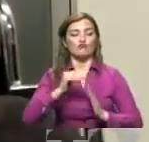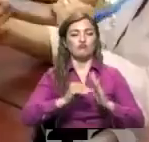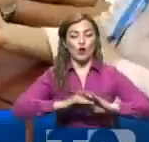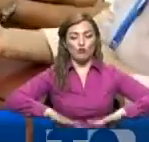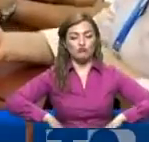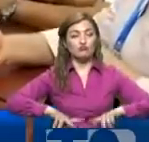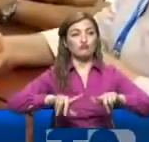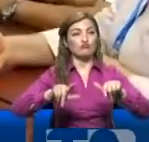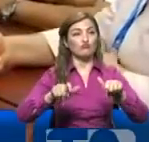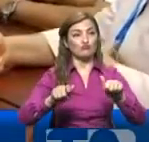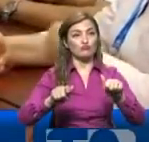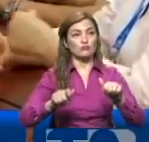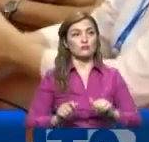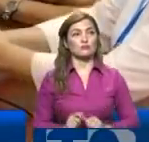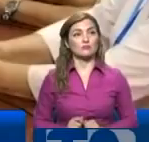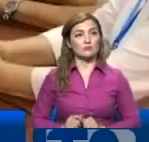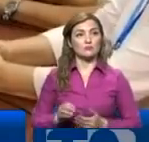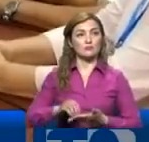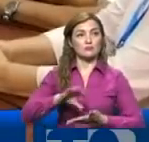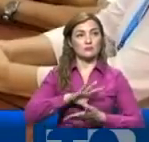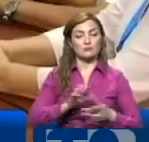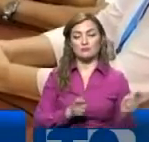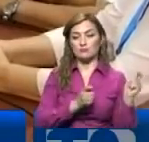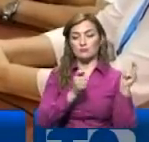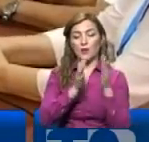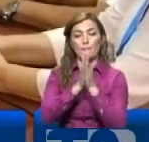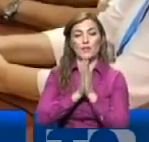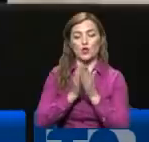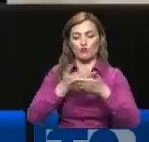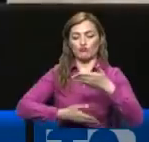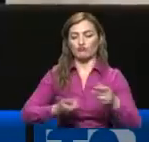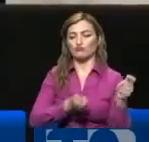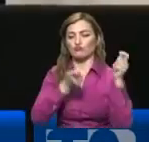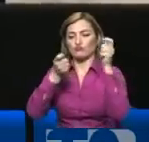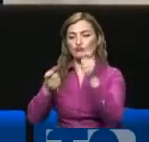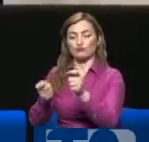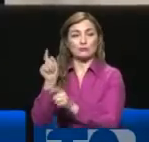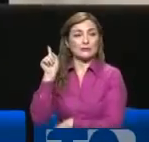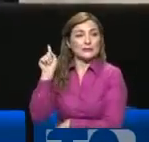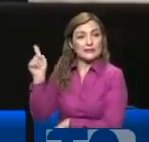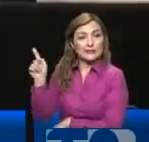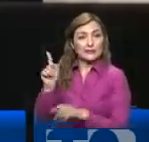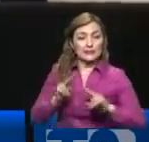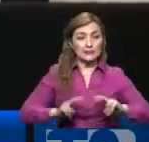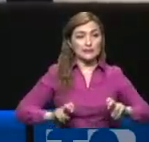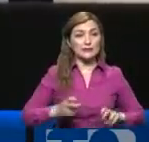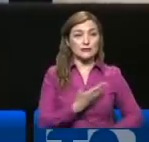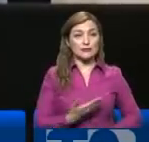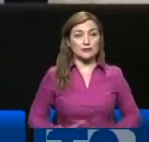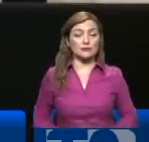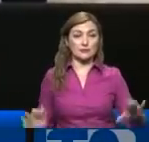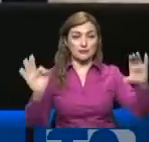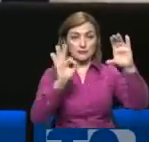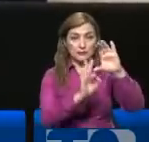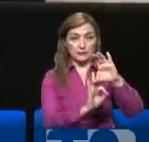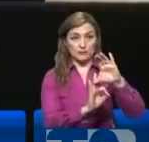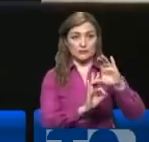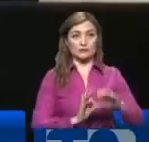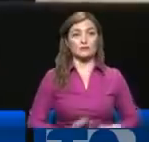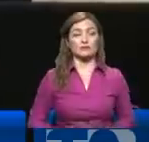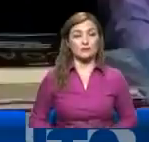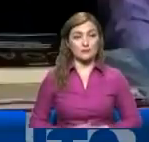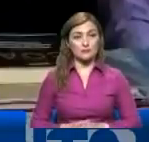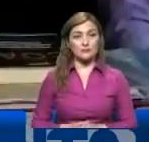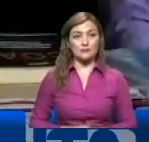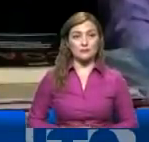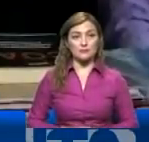Anticorrupción pusieron en manos del Legislativo una solicitud para que se investigue a José Carlos Tuárez, presidente del Consejo de Participación